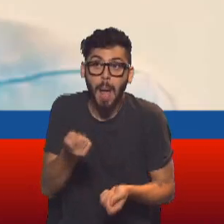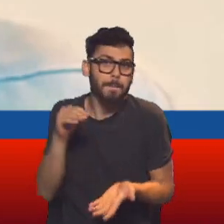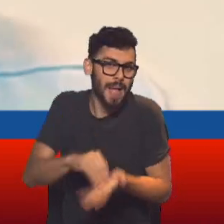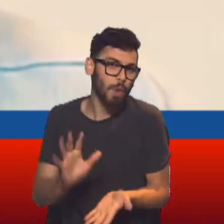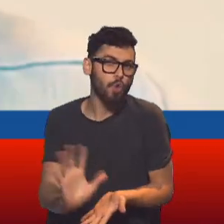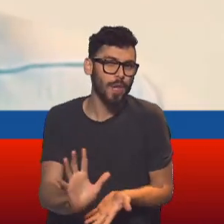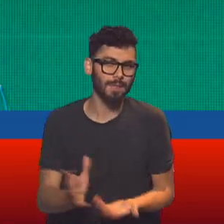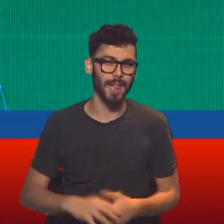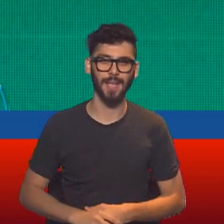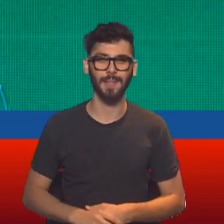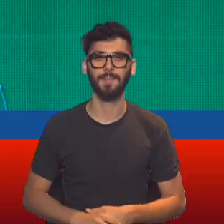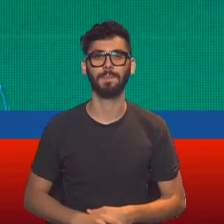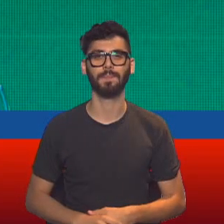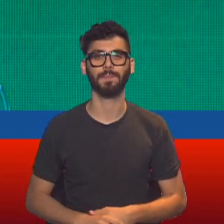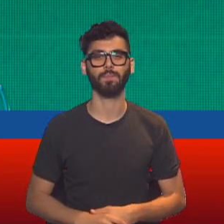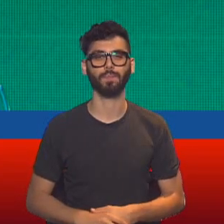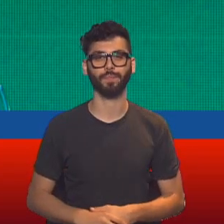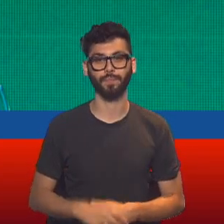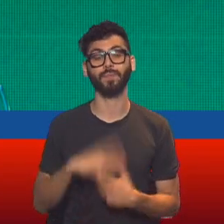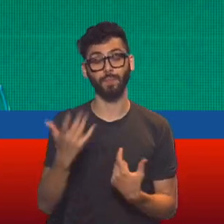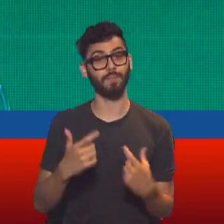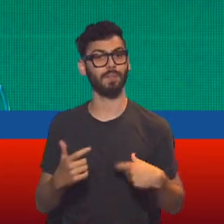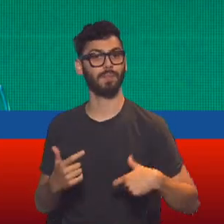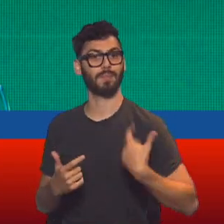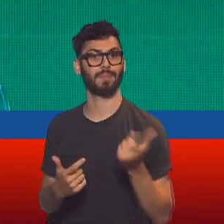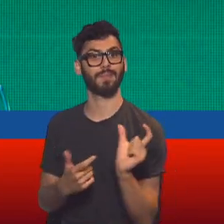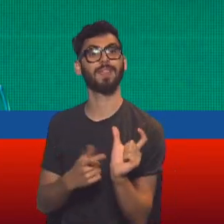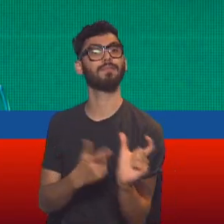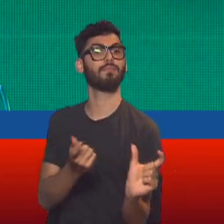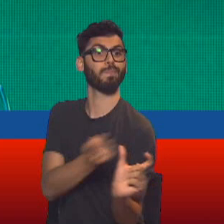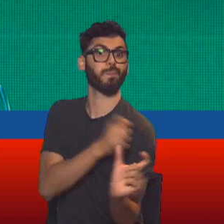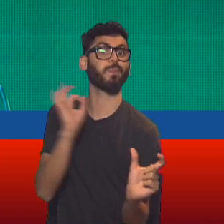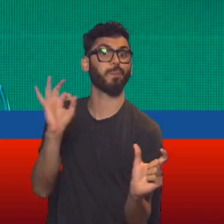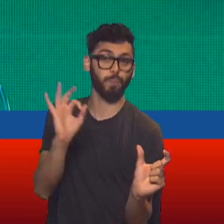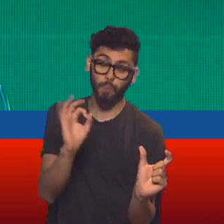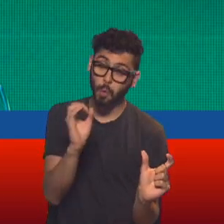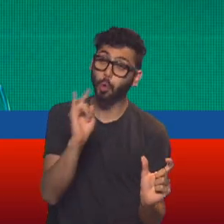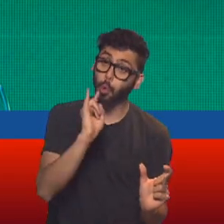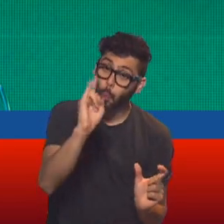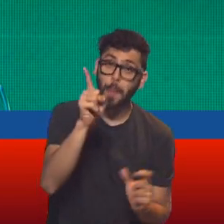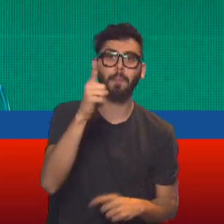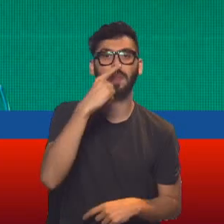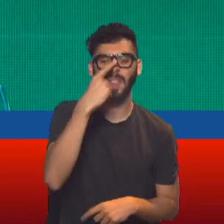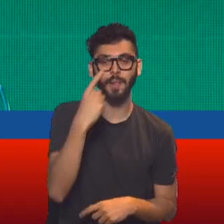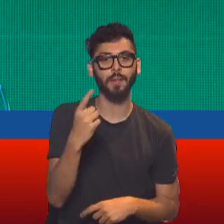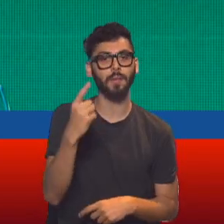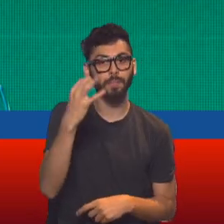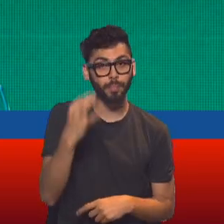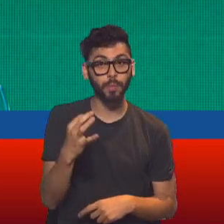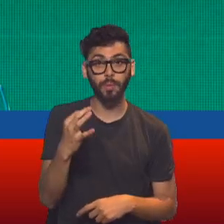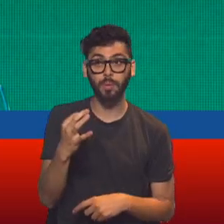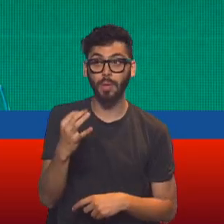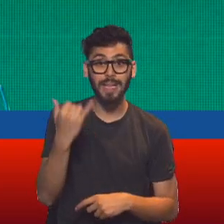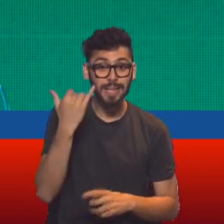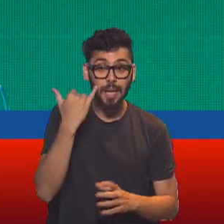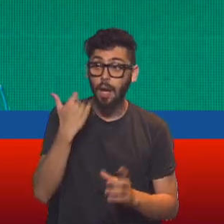convicción. Bueno, el pase sanitario es lo que se viene. En Tucumán, un dato interesante, ya hay más demanda de